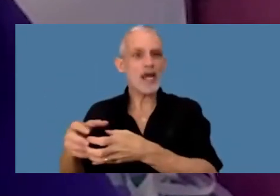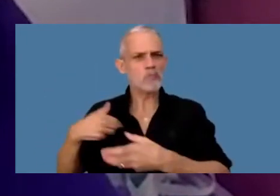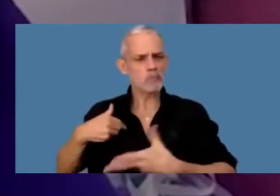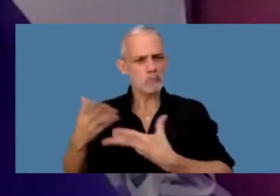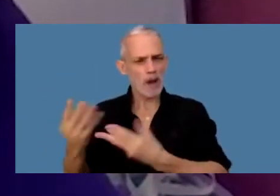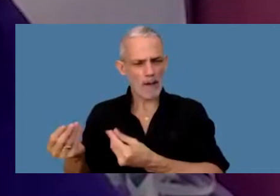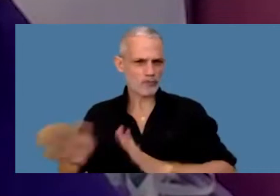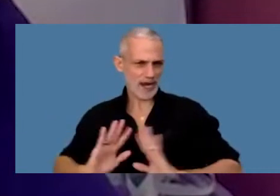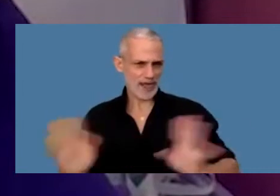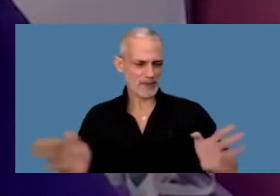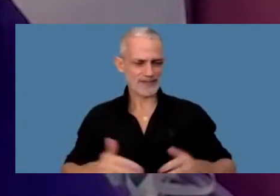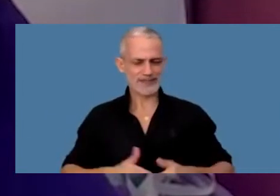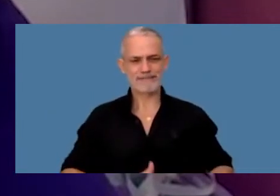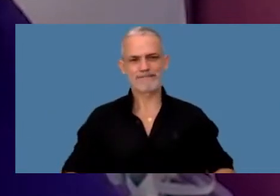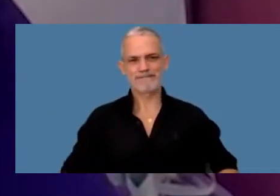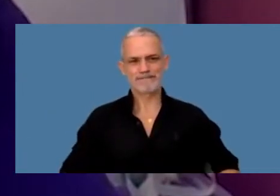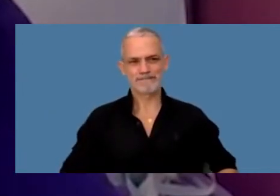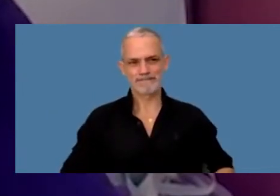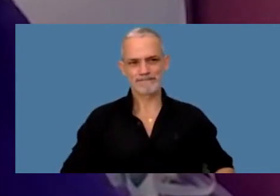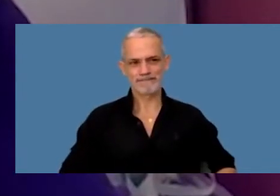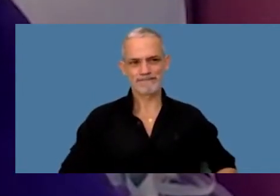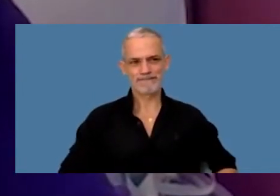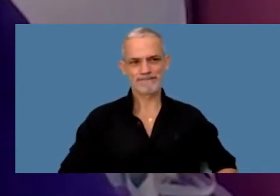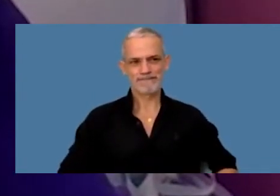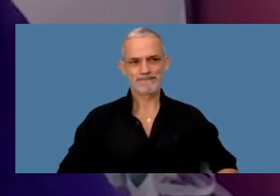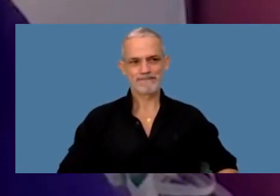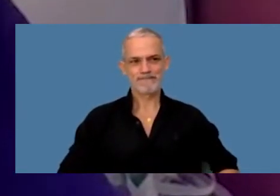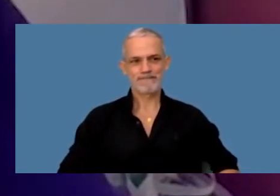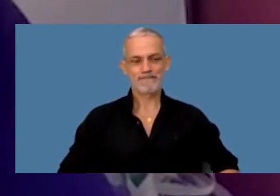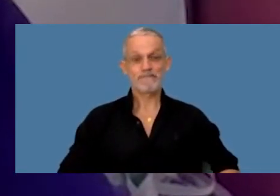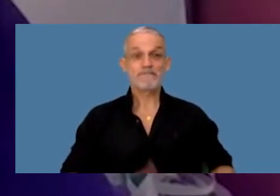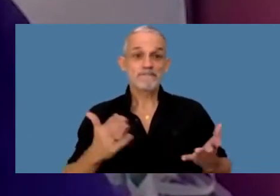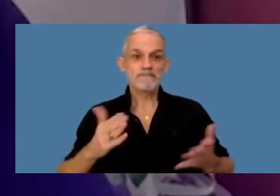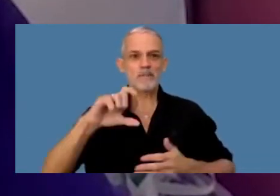las dulas, ¿no? De acompañar. No somos para nada